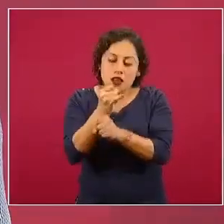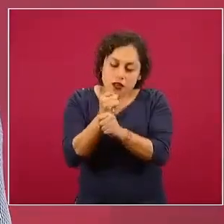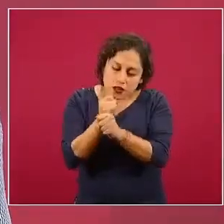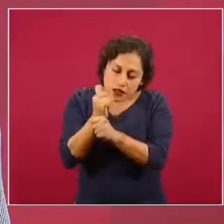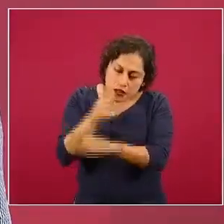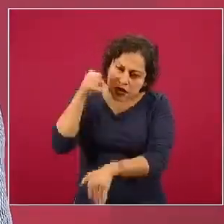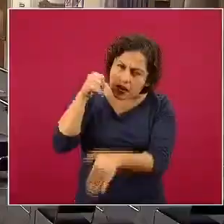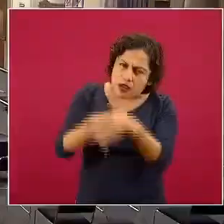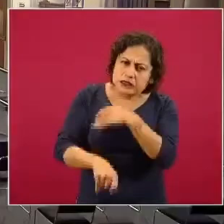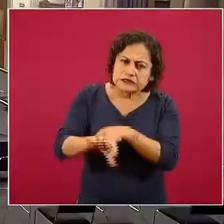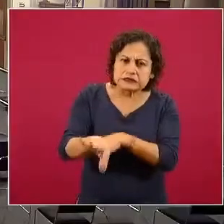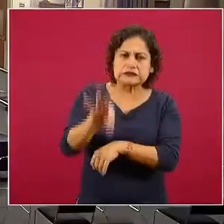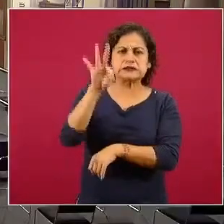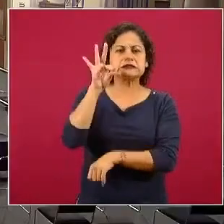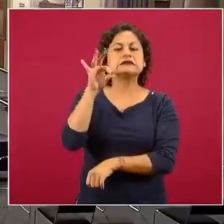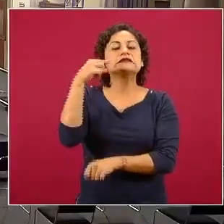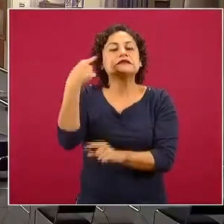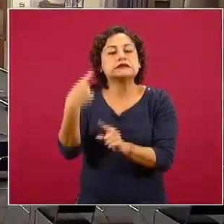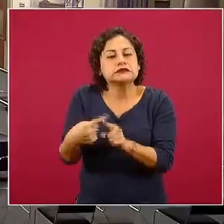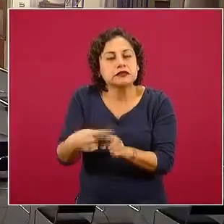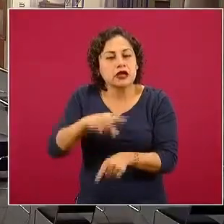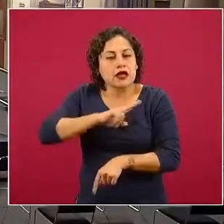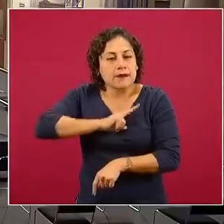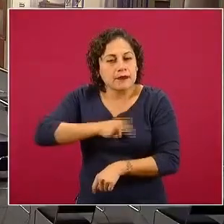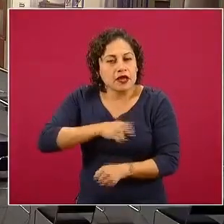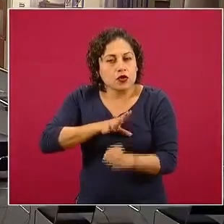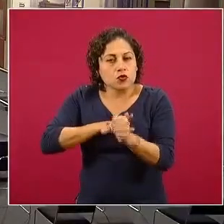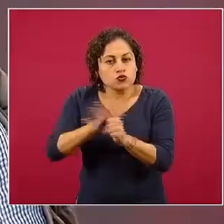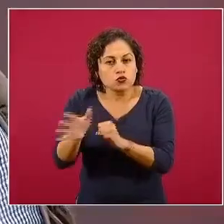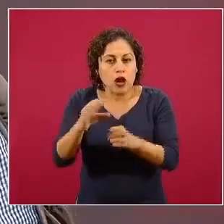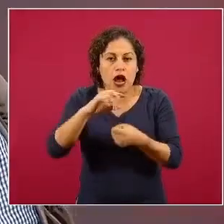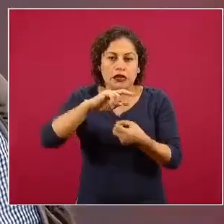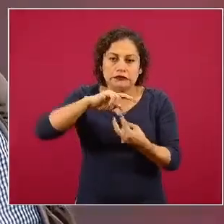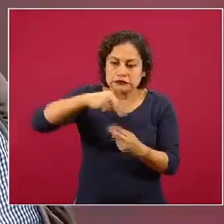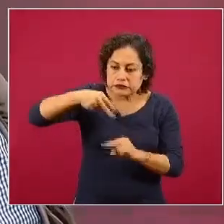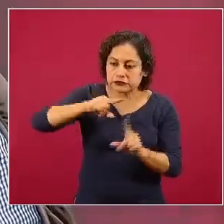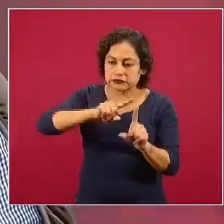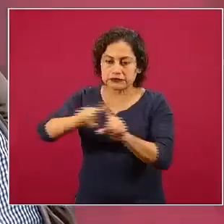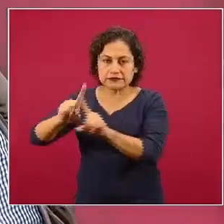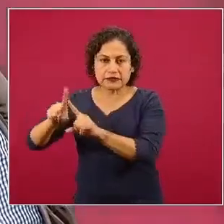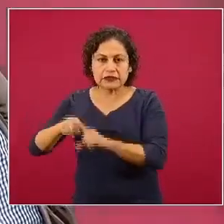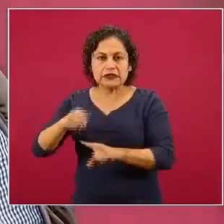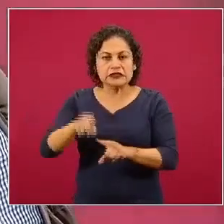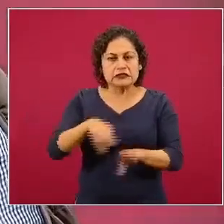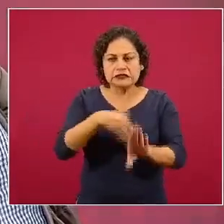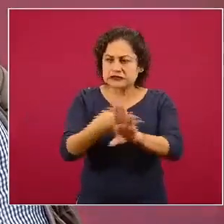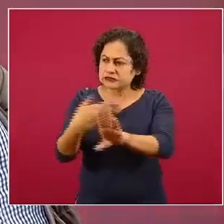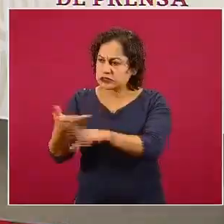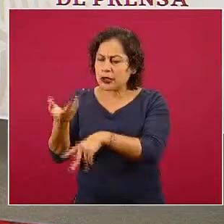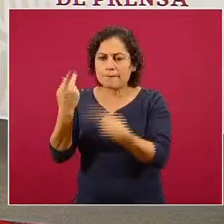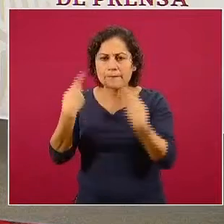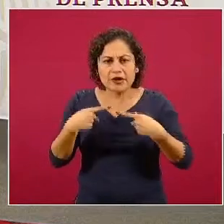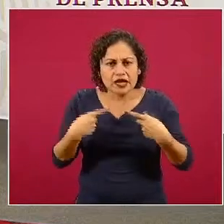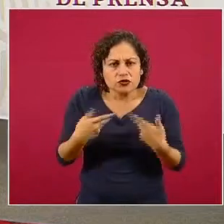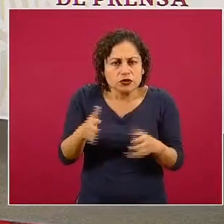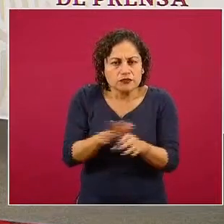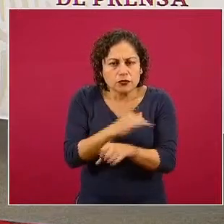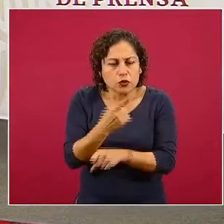está produciendo, cuáles son los determinantes que en la población, los factores de riesgo están llevando a las personas